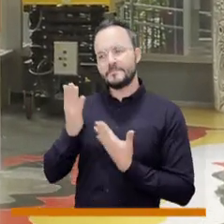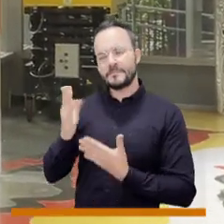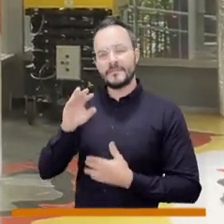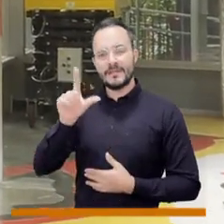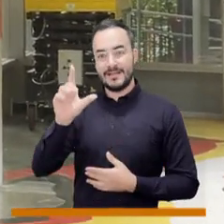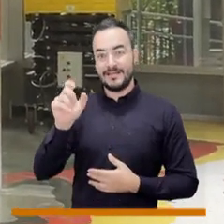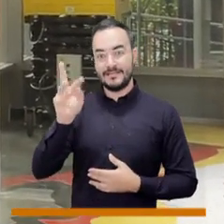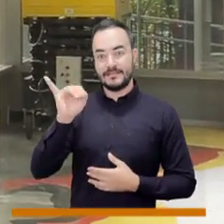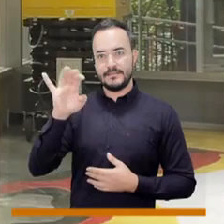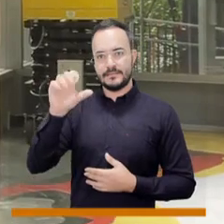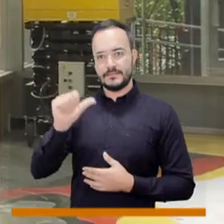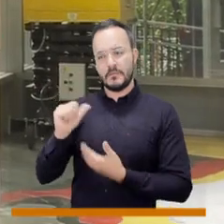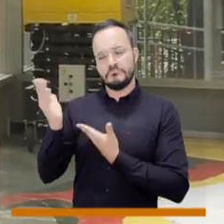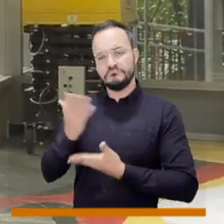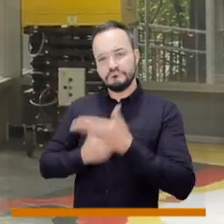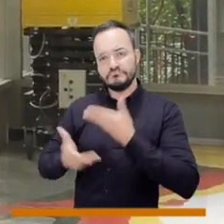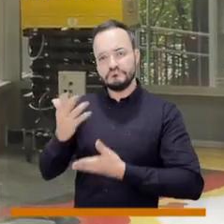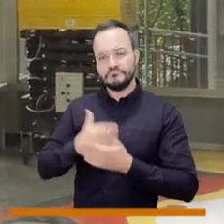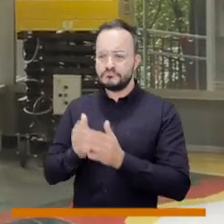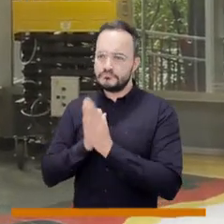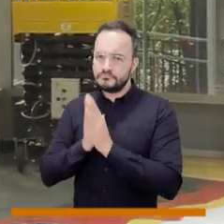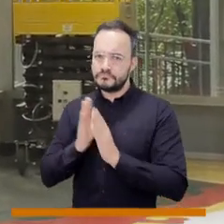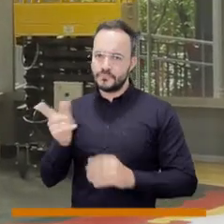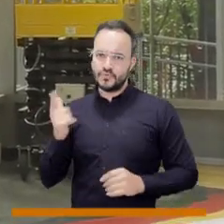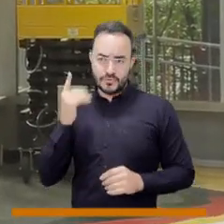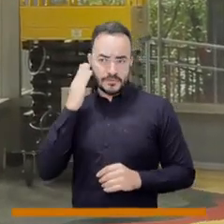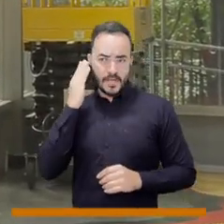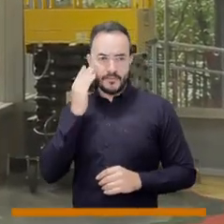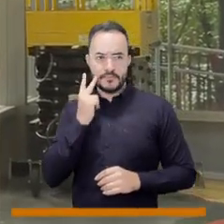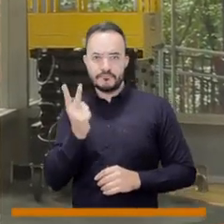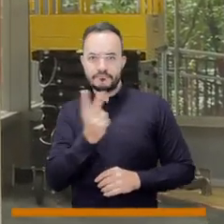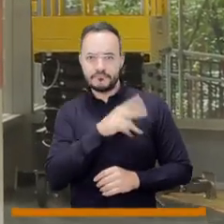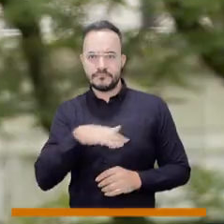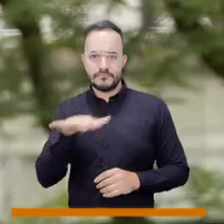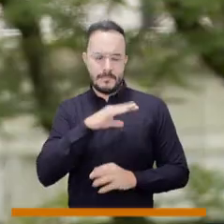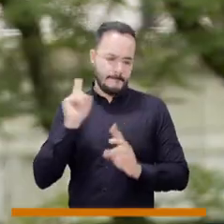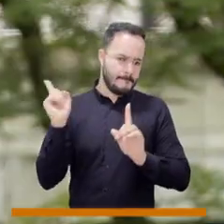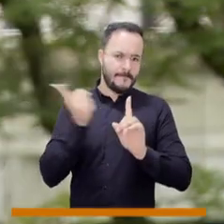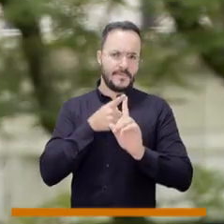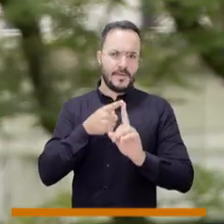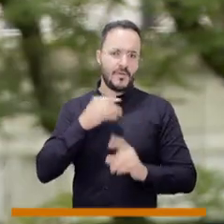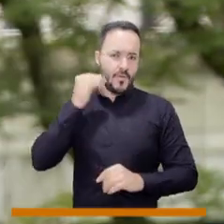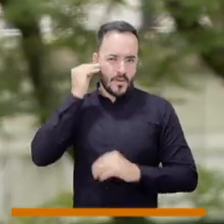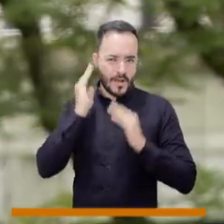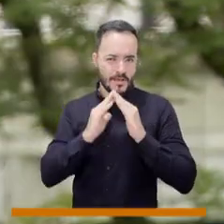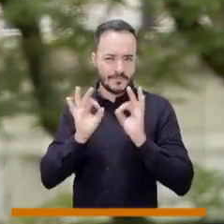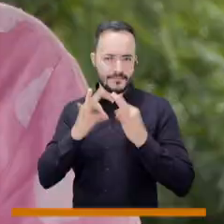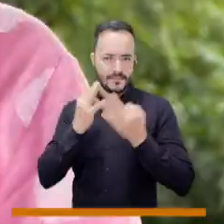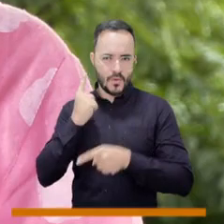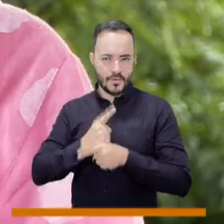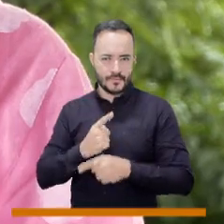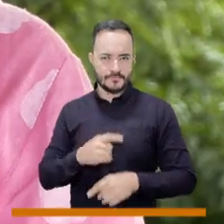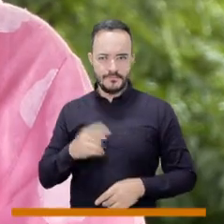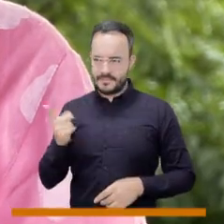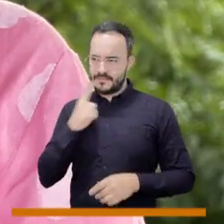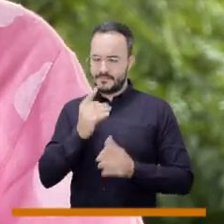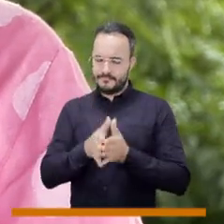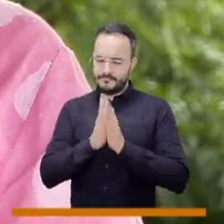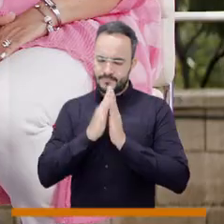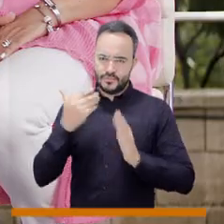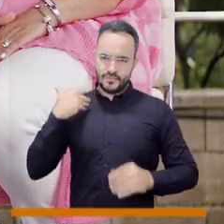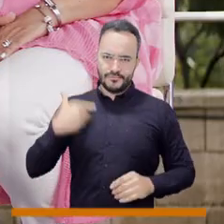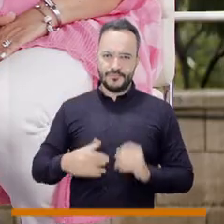doctora Leticia, porque a usted le importa en grado 1A la familia. Total. Usted ha pedido